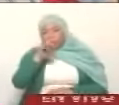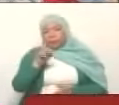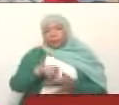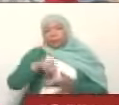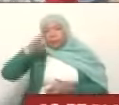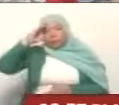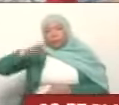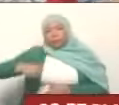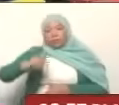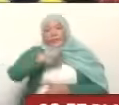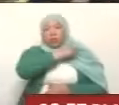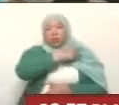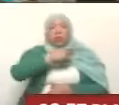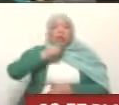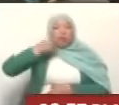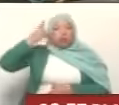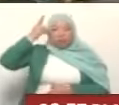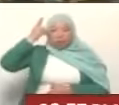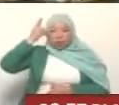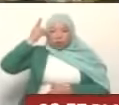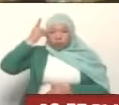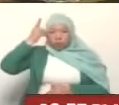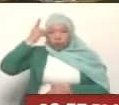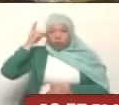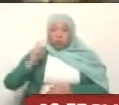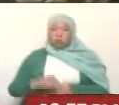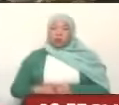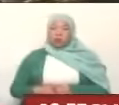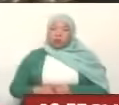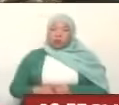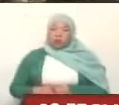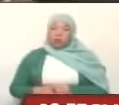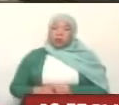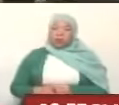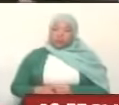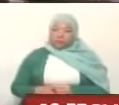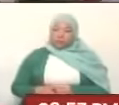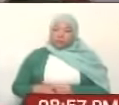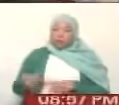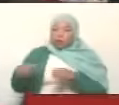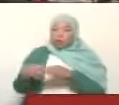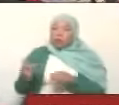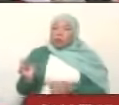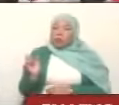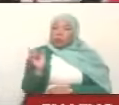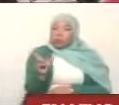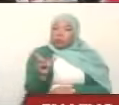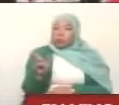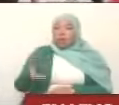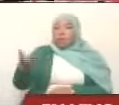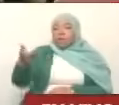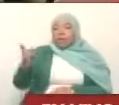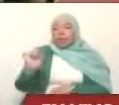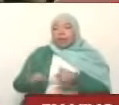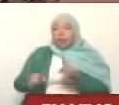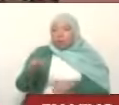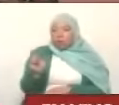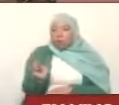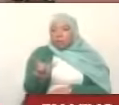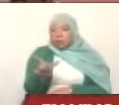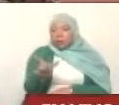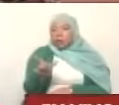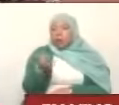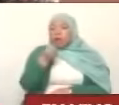capitán Diosdado Cabello y estuvo parte de la Dirección Nacional del Partido. Decirle que, bueno, fue una